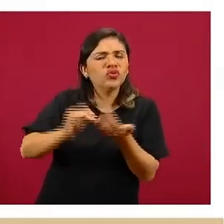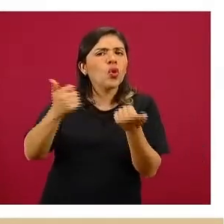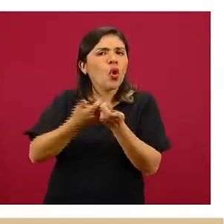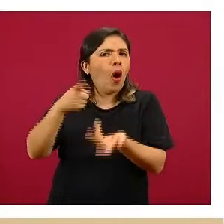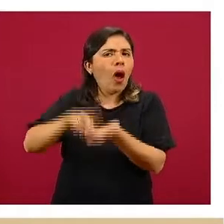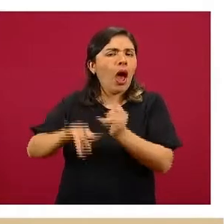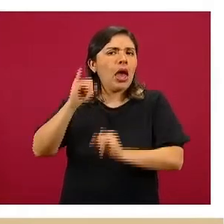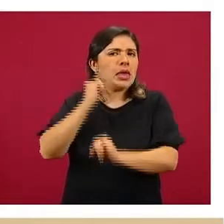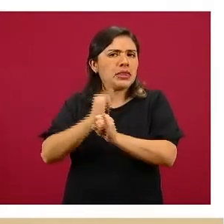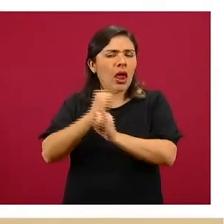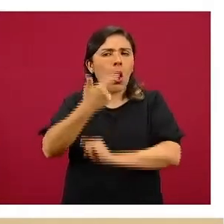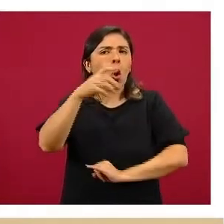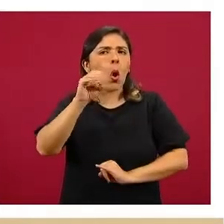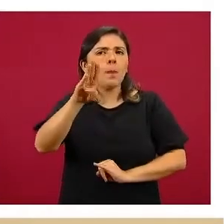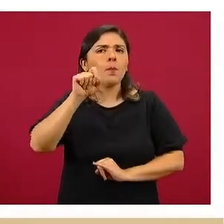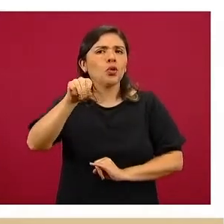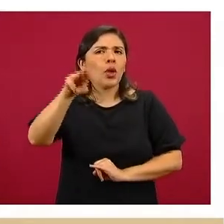gobierno,